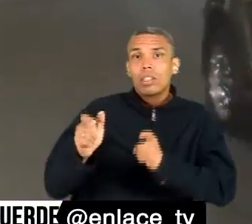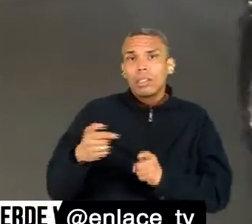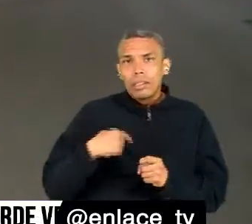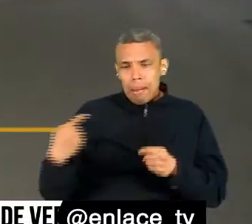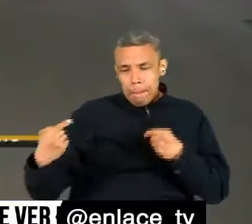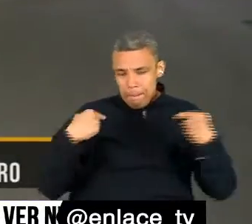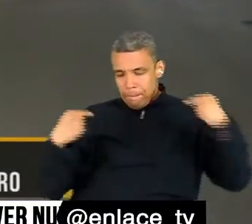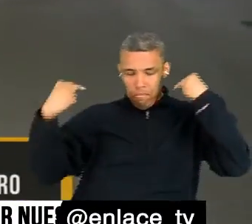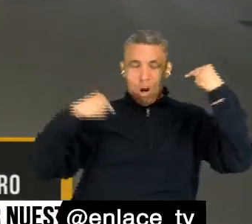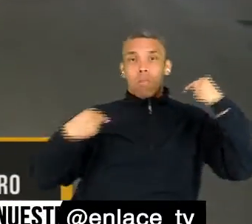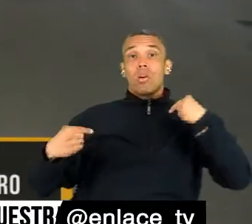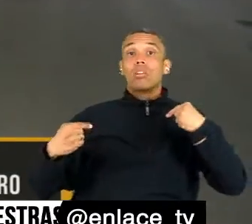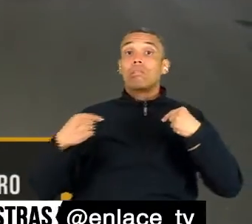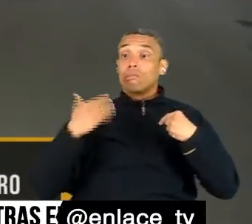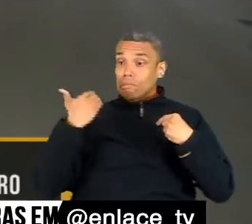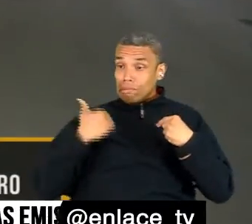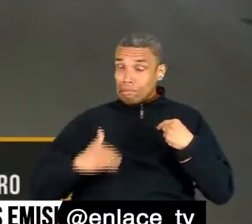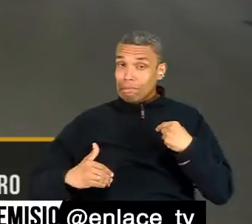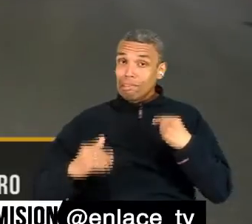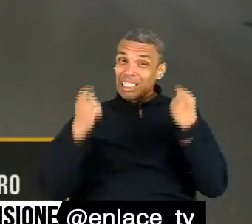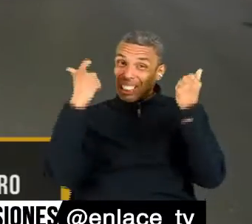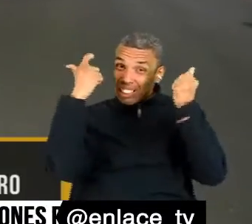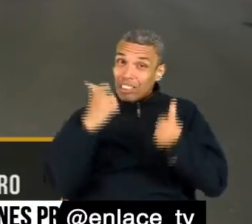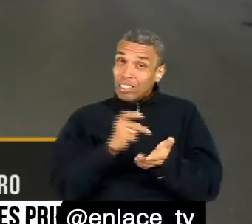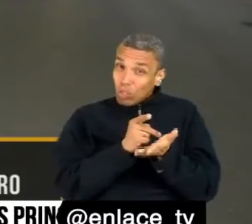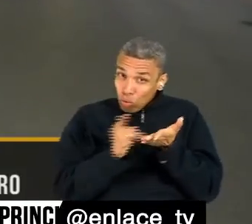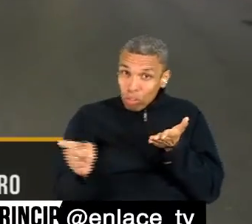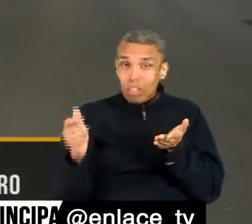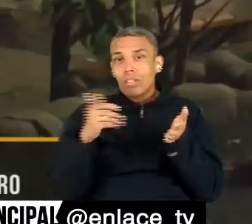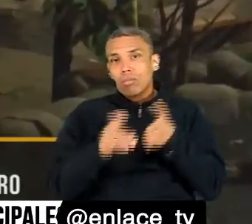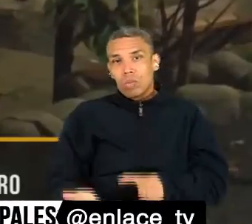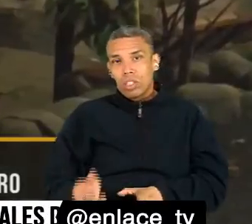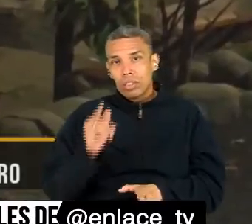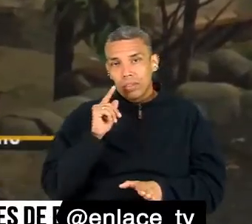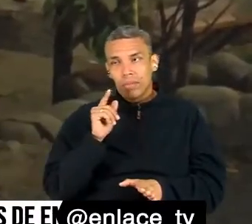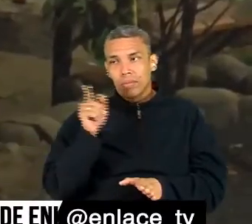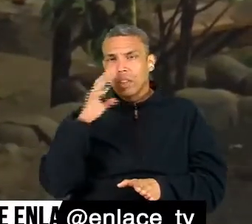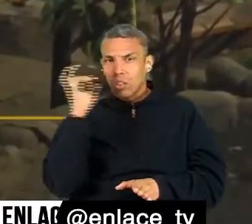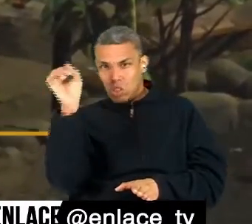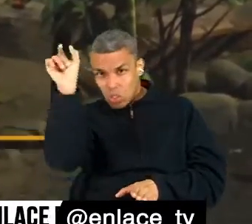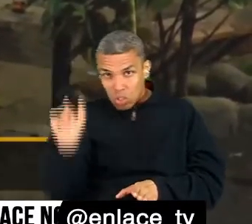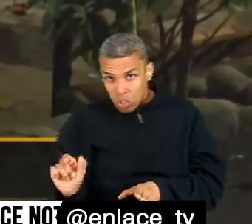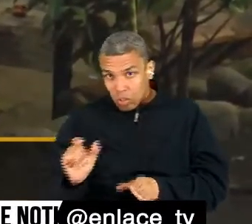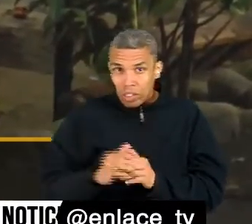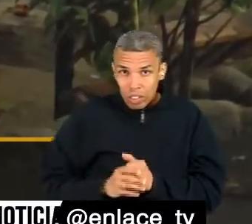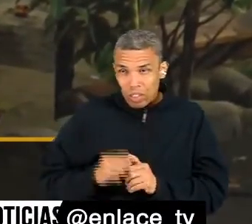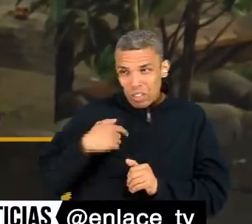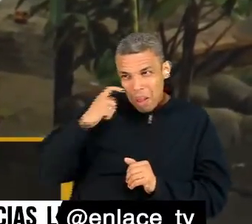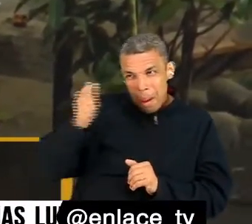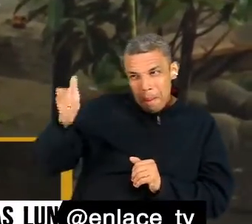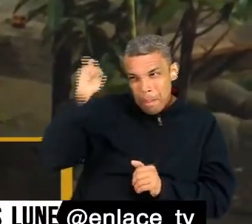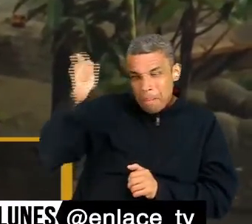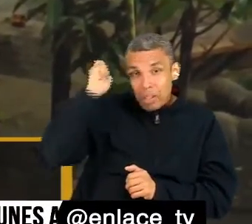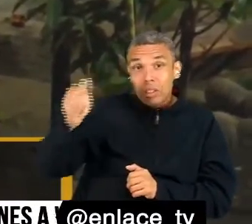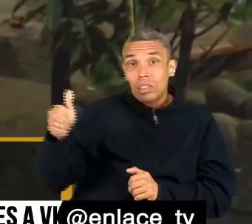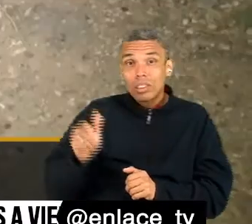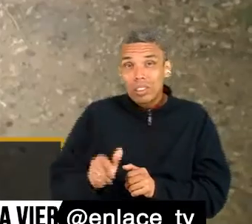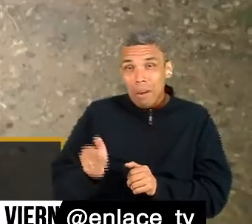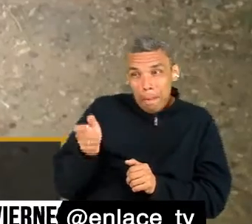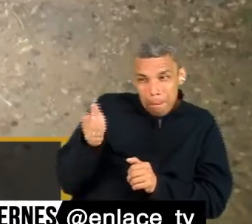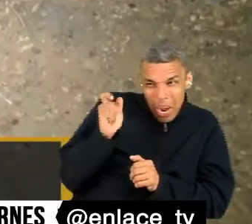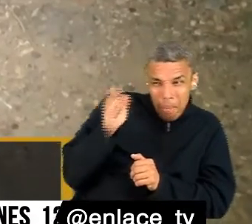En hechos que no han sido esclarecidos por las autoridades, pero que son materia de investigación, un hombre fue herido en el sector conocido como Las Torres, al nororiente de la